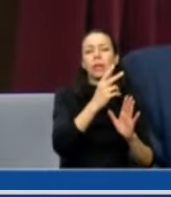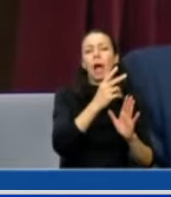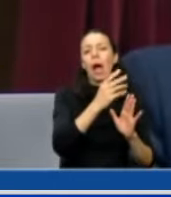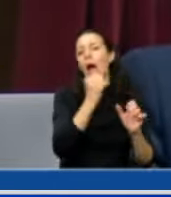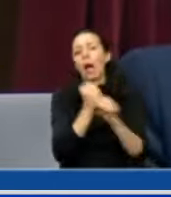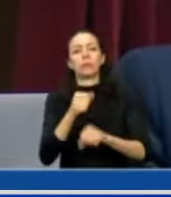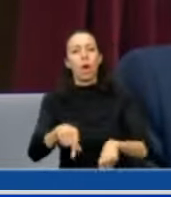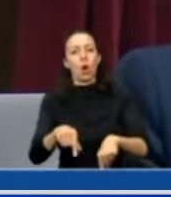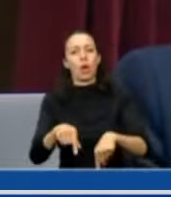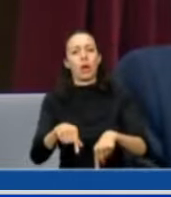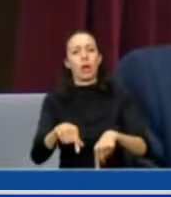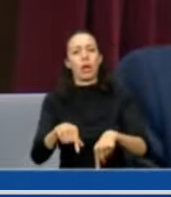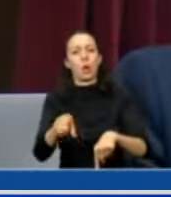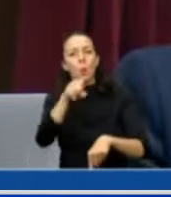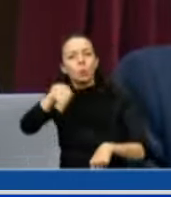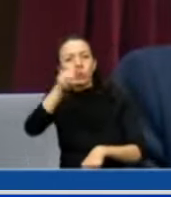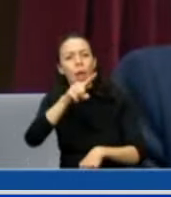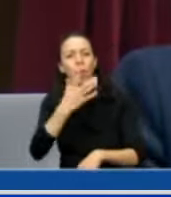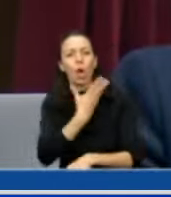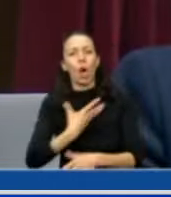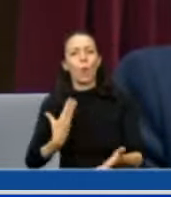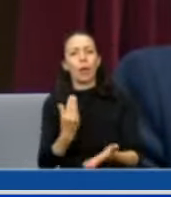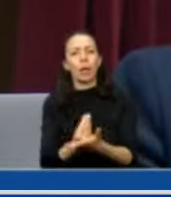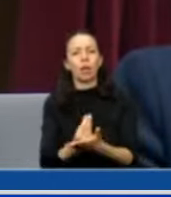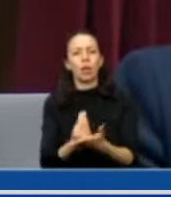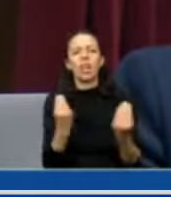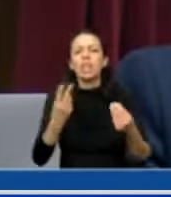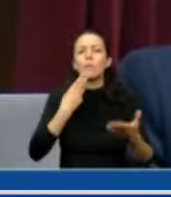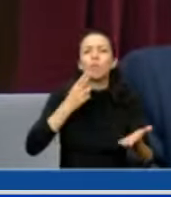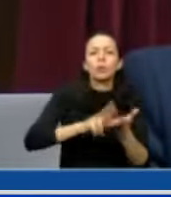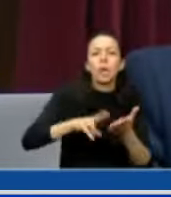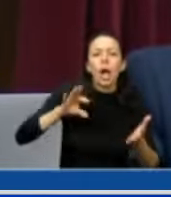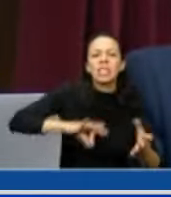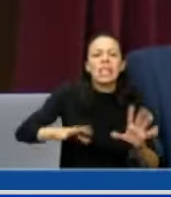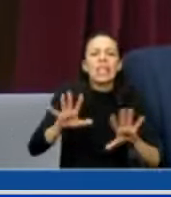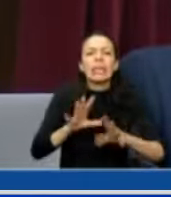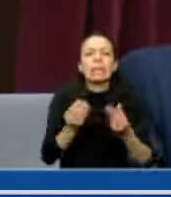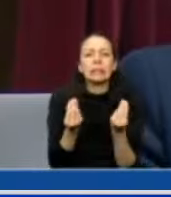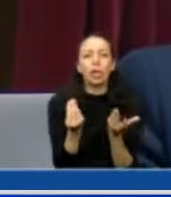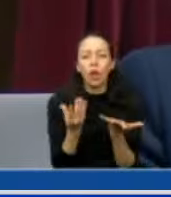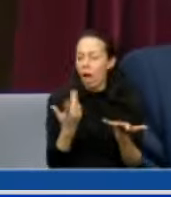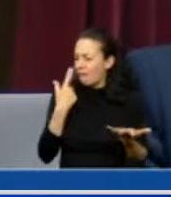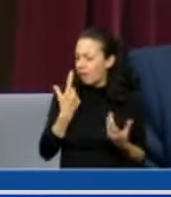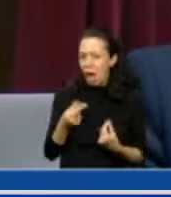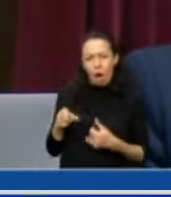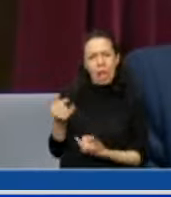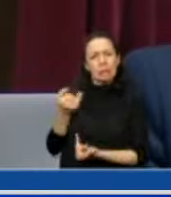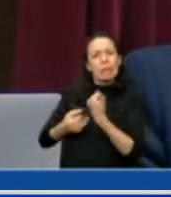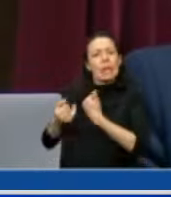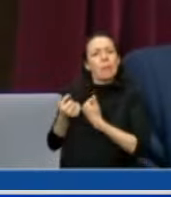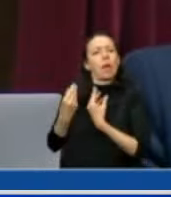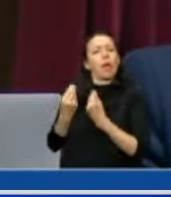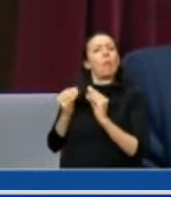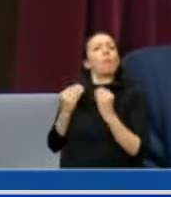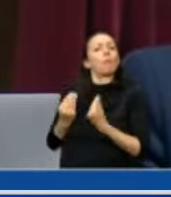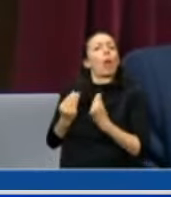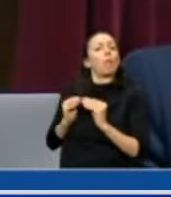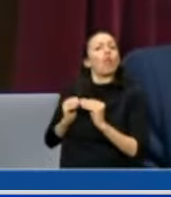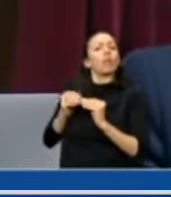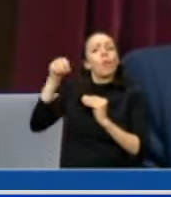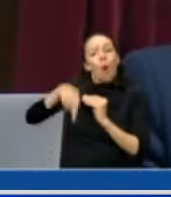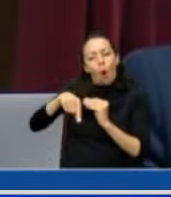ellos. Lo llevan a Alemania para la lucha contra el terrorismo y dio muchos resultados, porque vos agarrás la